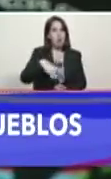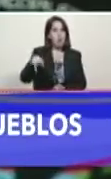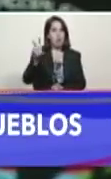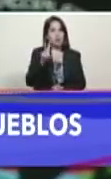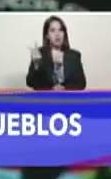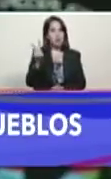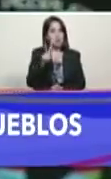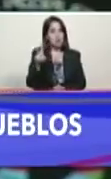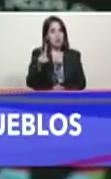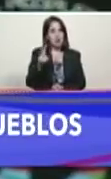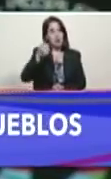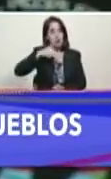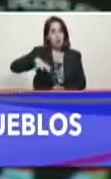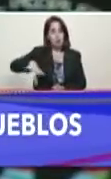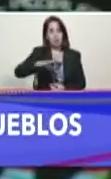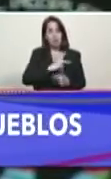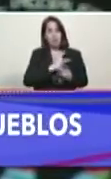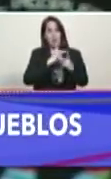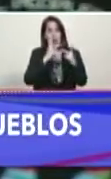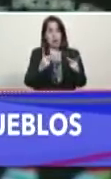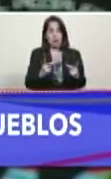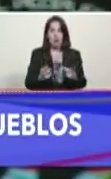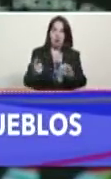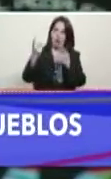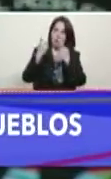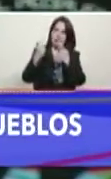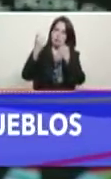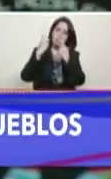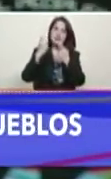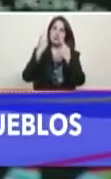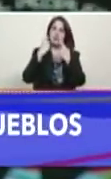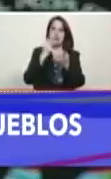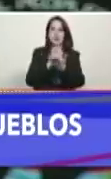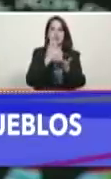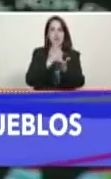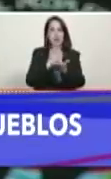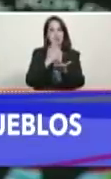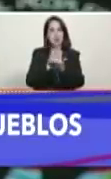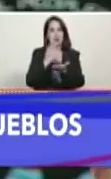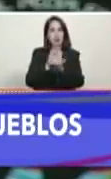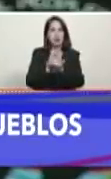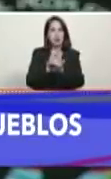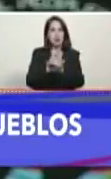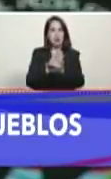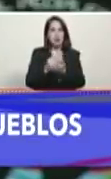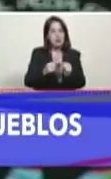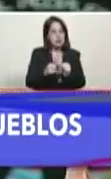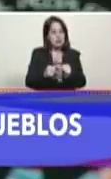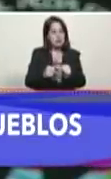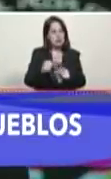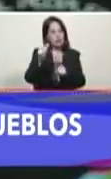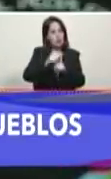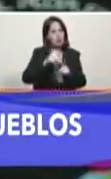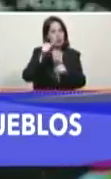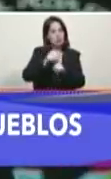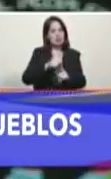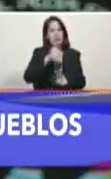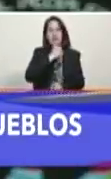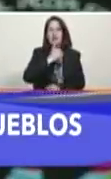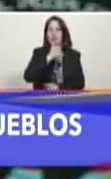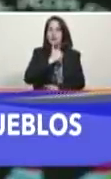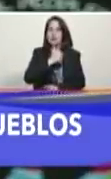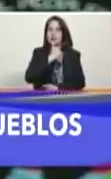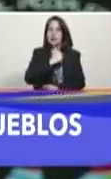pueblo valiente nos han enseñado y nos enseñan constantemente a seguir luchando a resistir